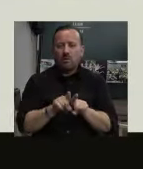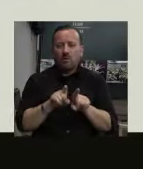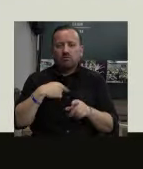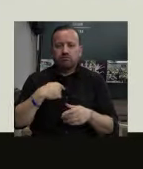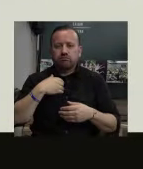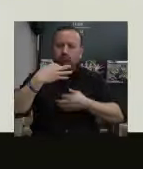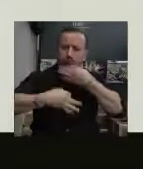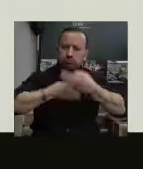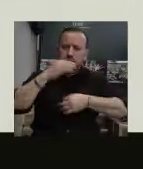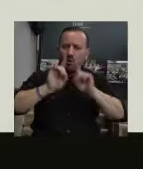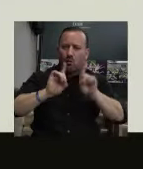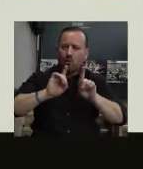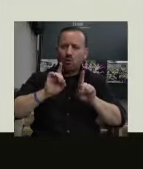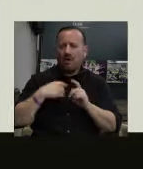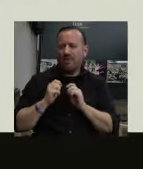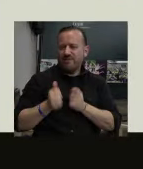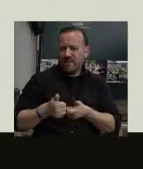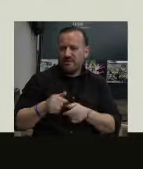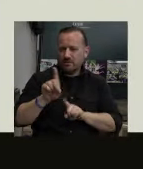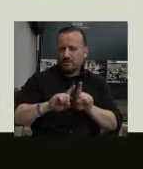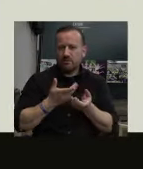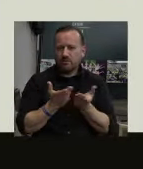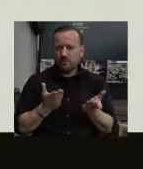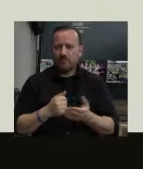algunos retos algunos